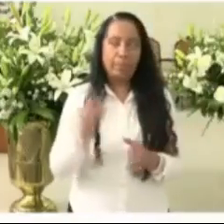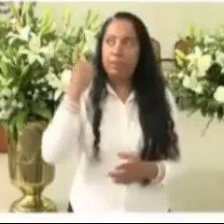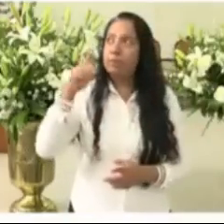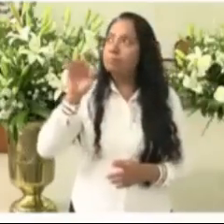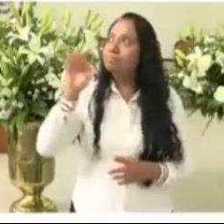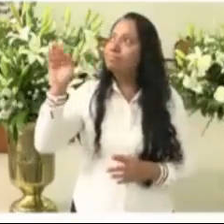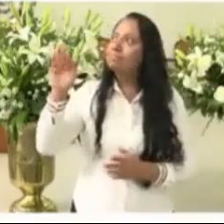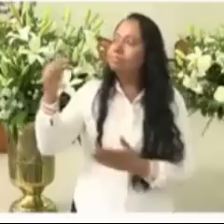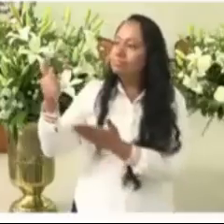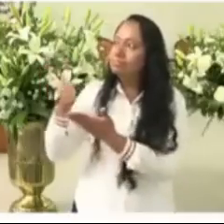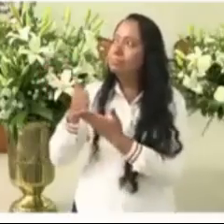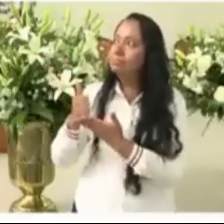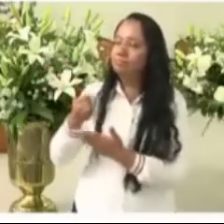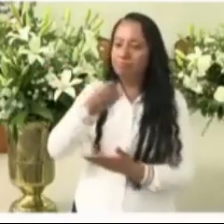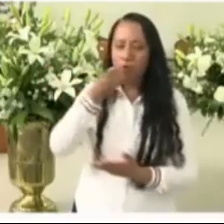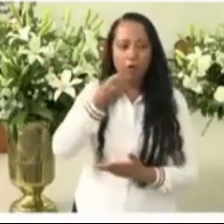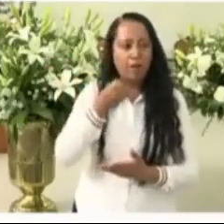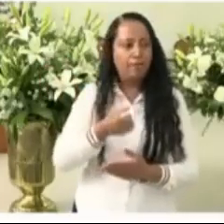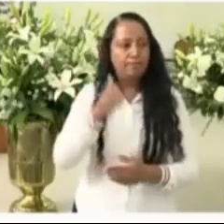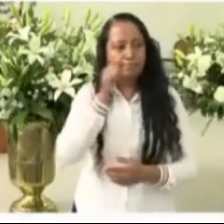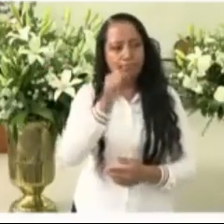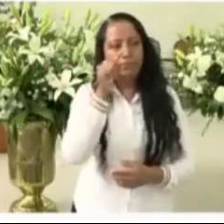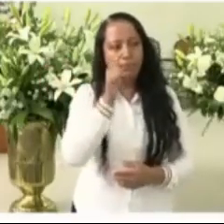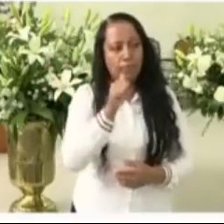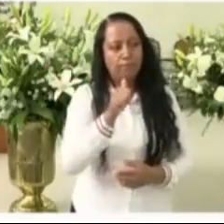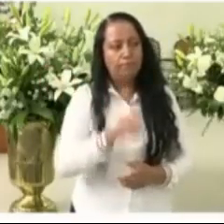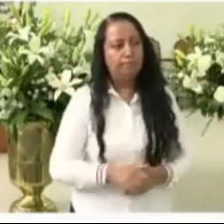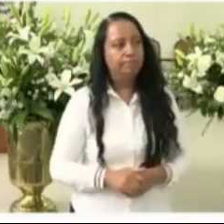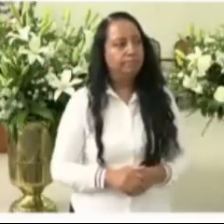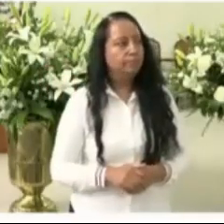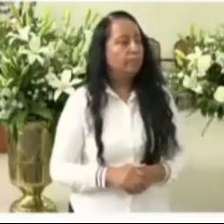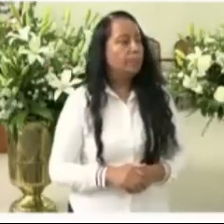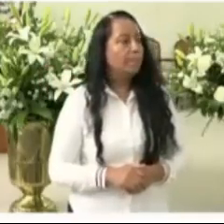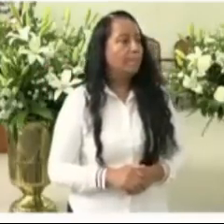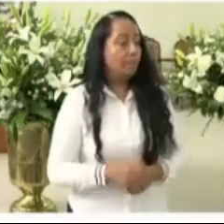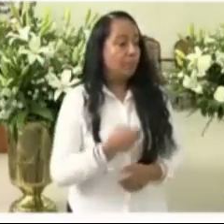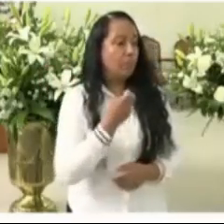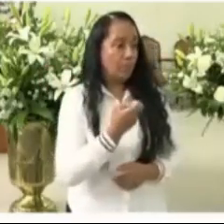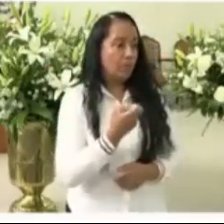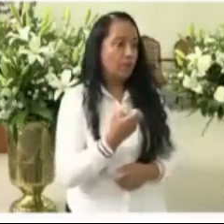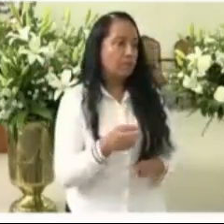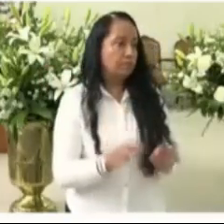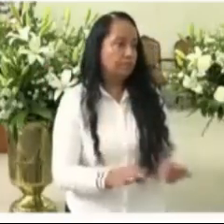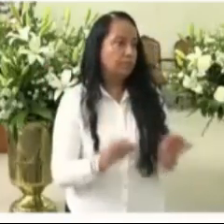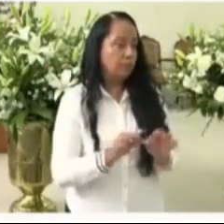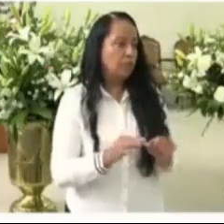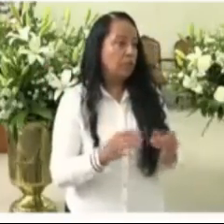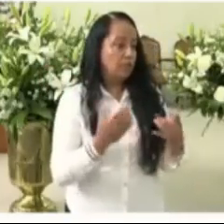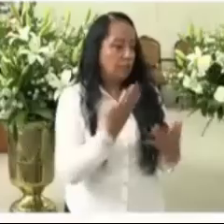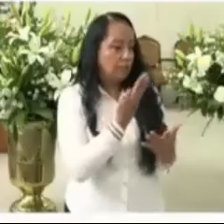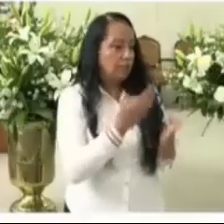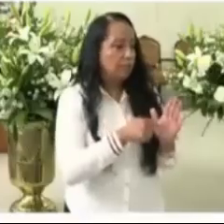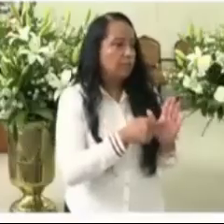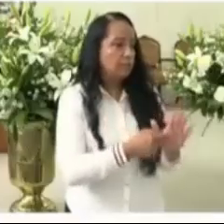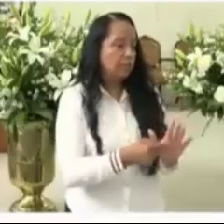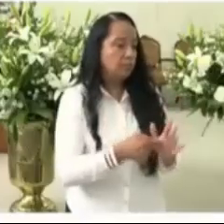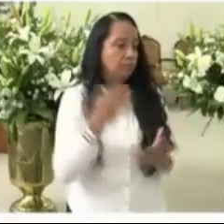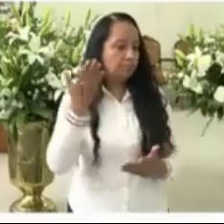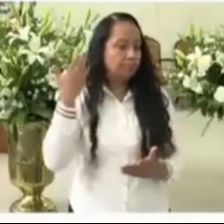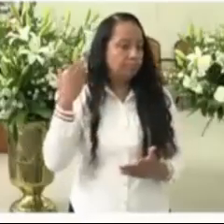Y es por ello que es importante la actitud de aquel Josafat. Y por ello hablaba